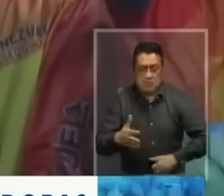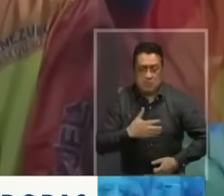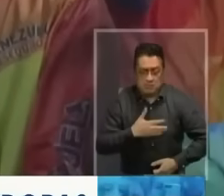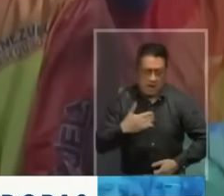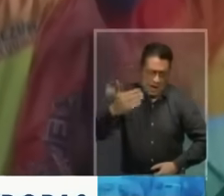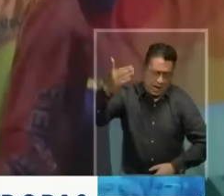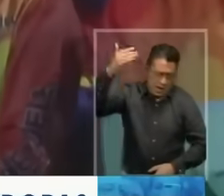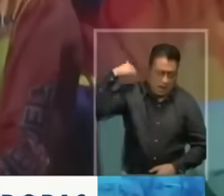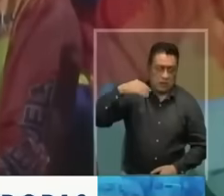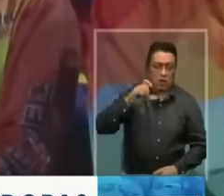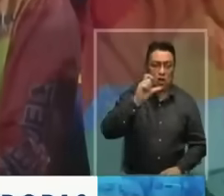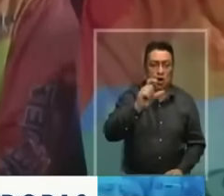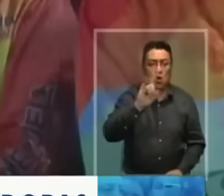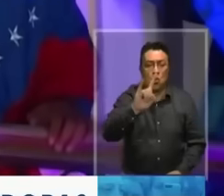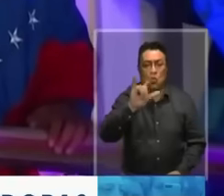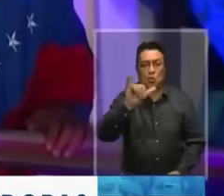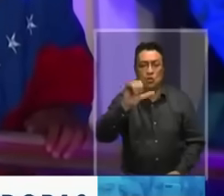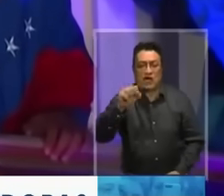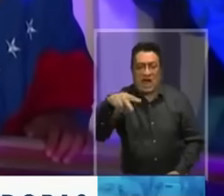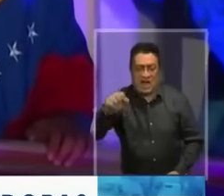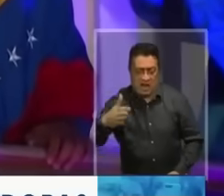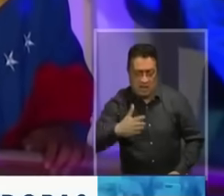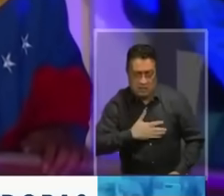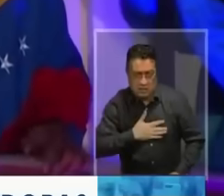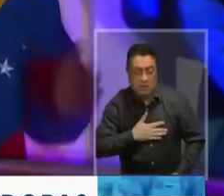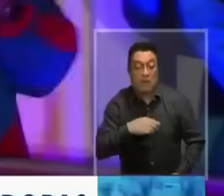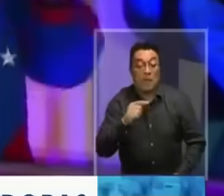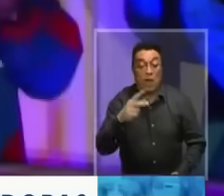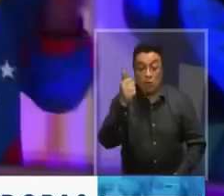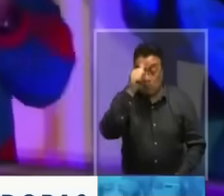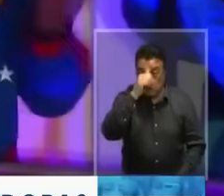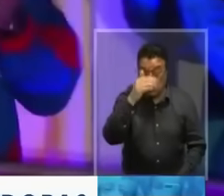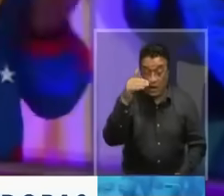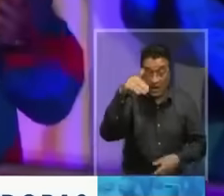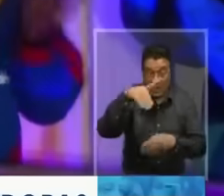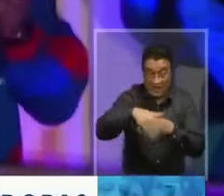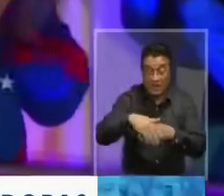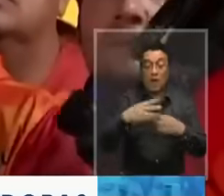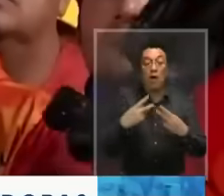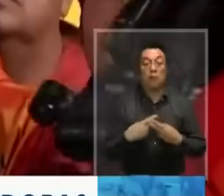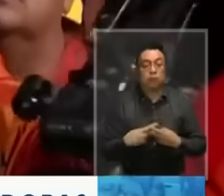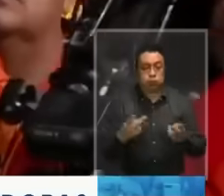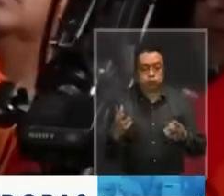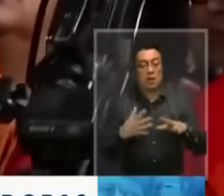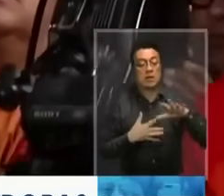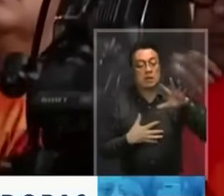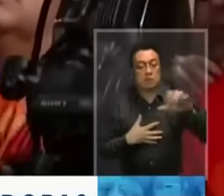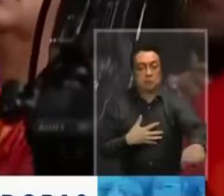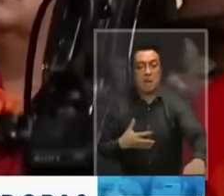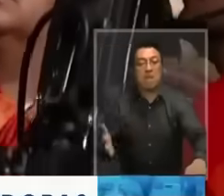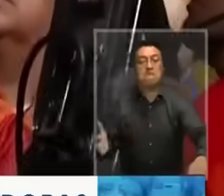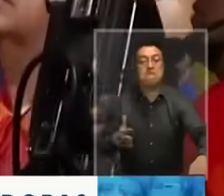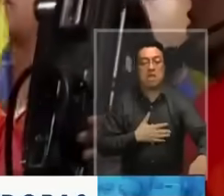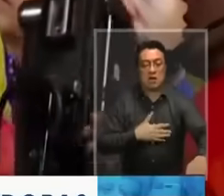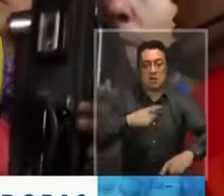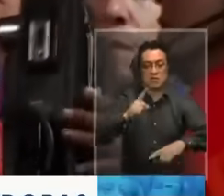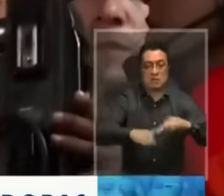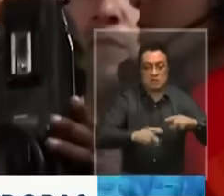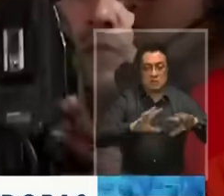la Guay el domingo por la tarde maduro dio el punt inicial para anexar Elo